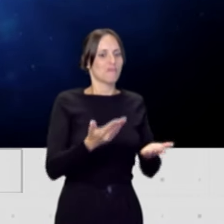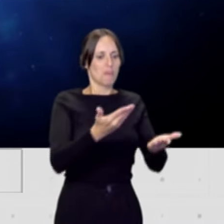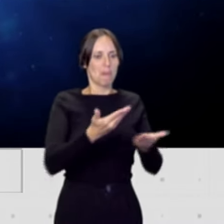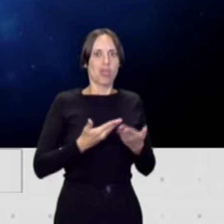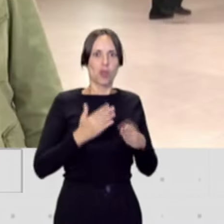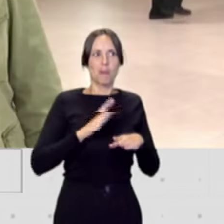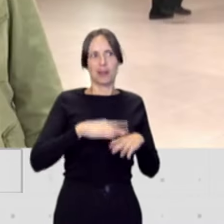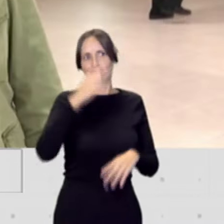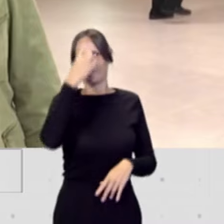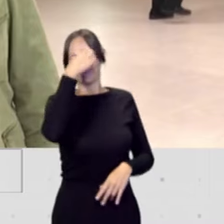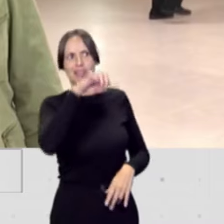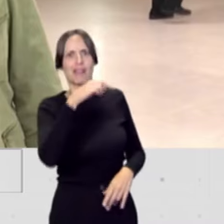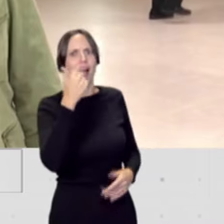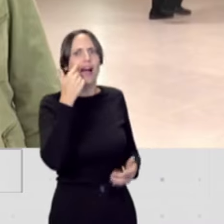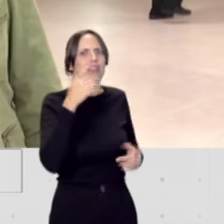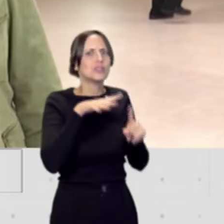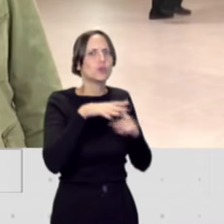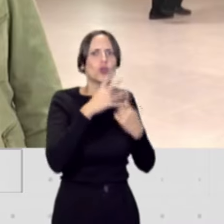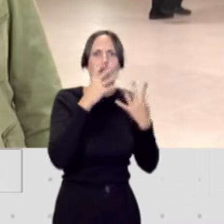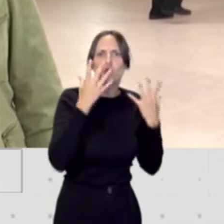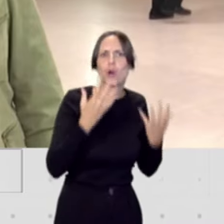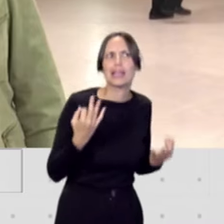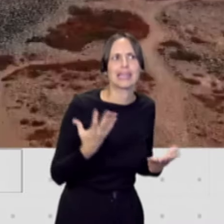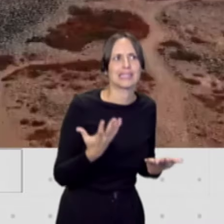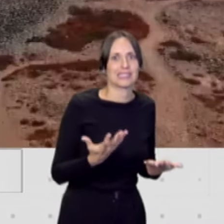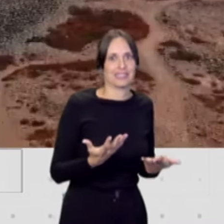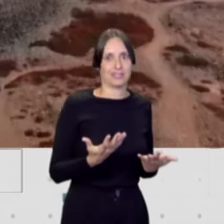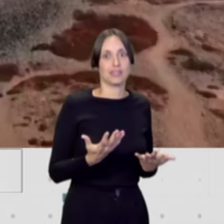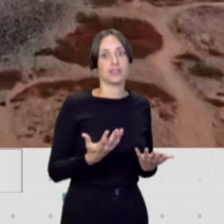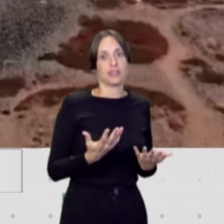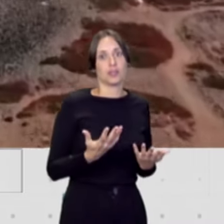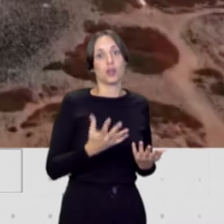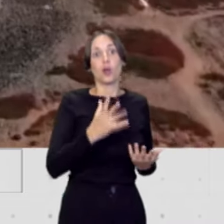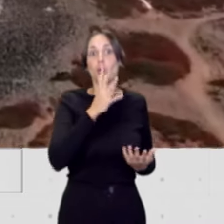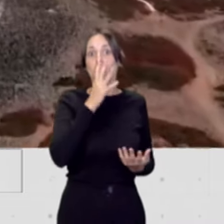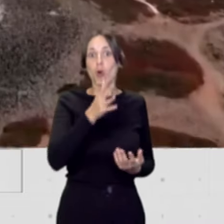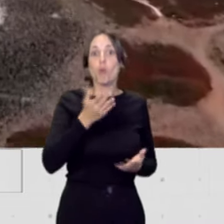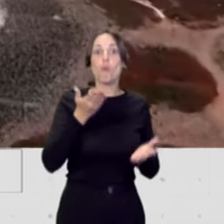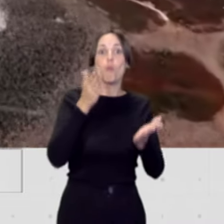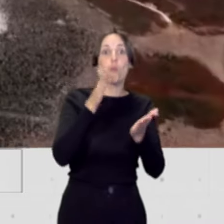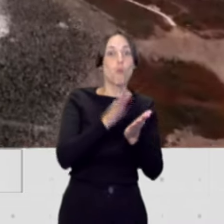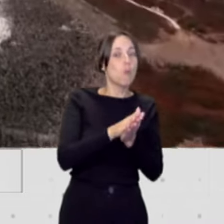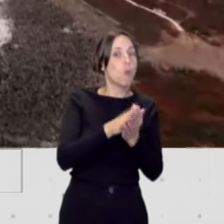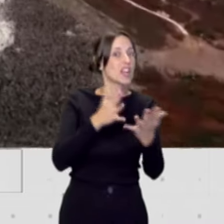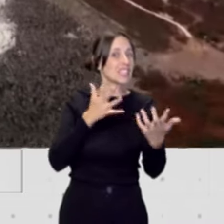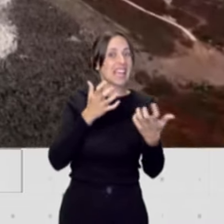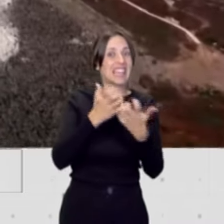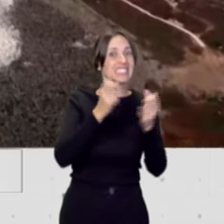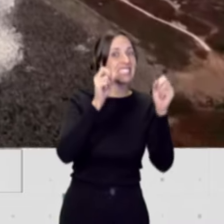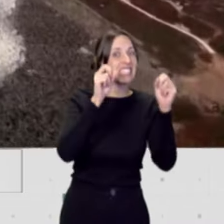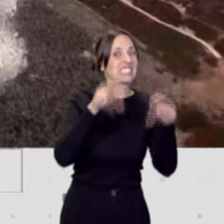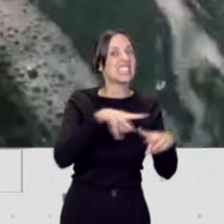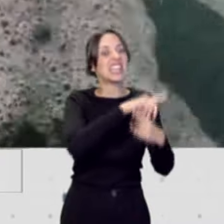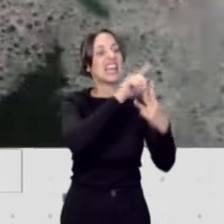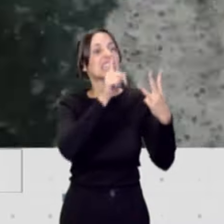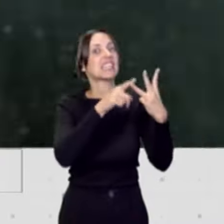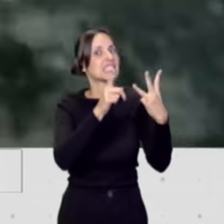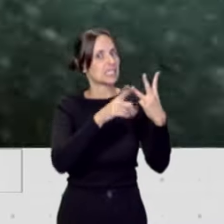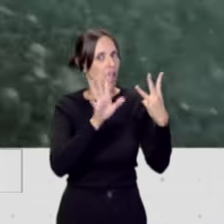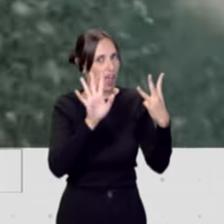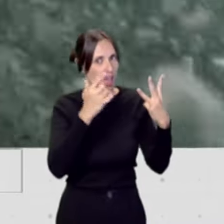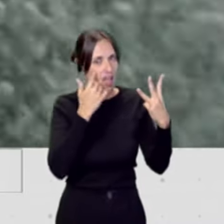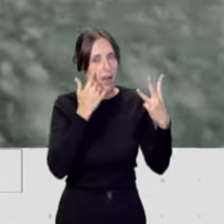con respecto a cuál es la situación actual de lo que es la tercera causa de muerte no traumática y donde estamos conociendo datos, por